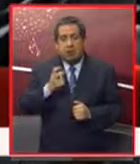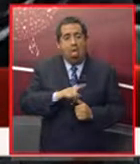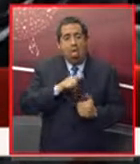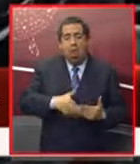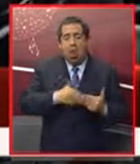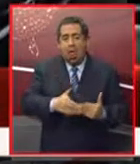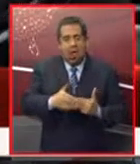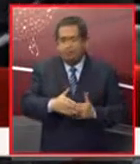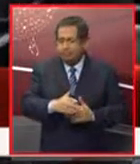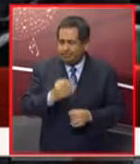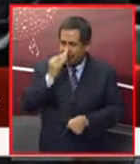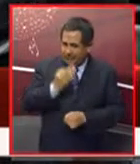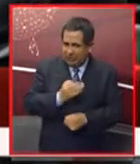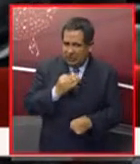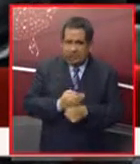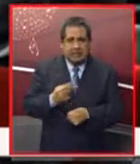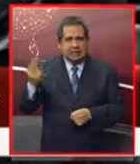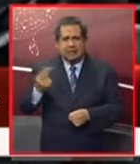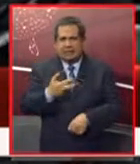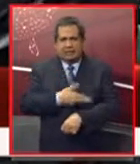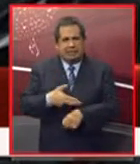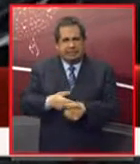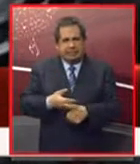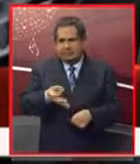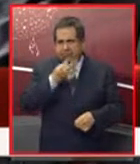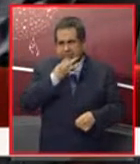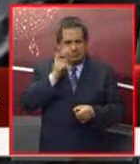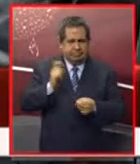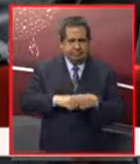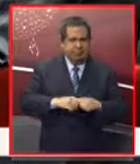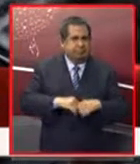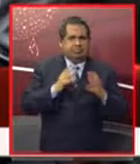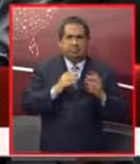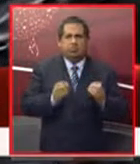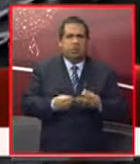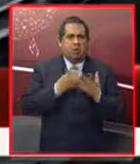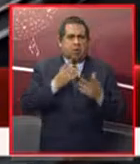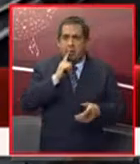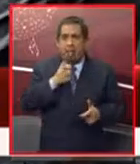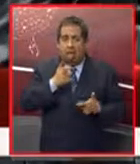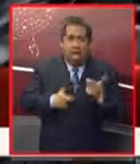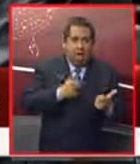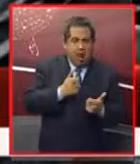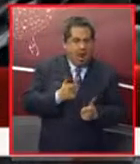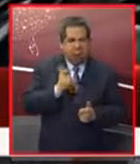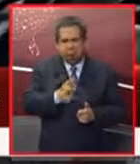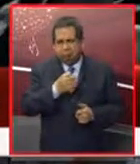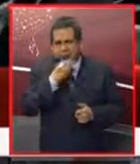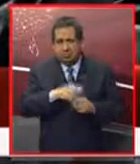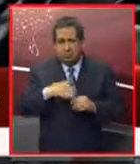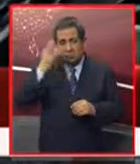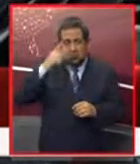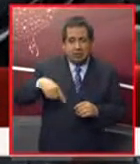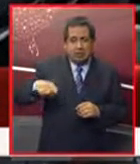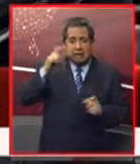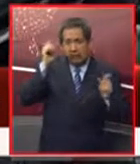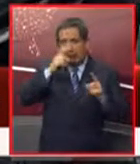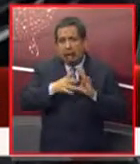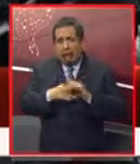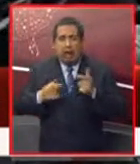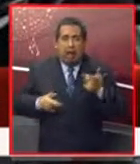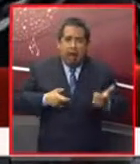impostergable necesidad de reducir al mínimo los trámites, así como los costos, pues es de todos sabidos las vicisitudes